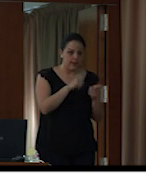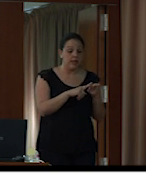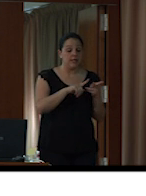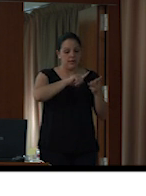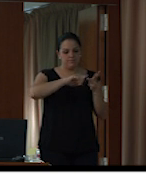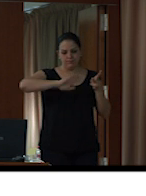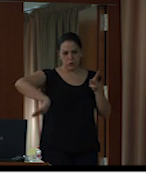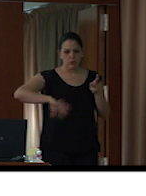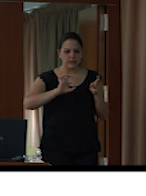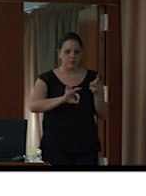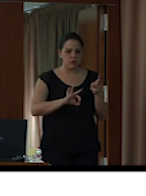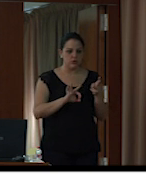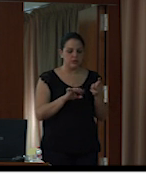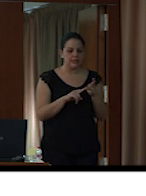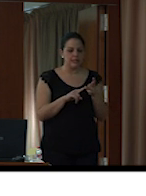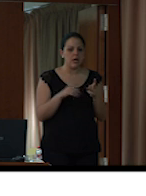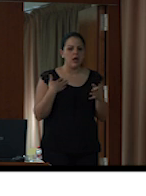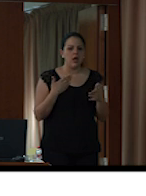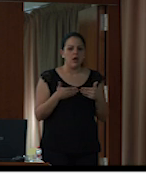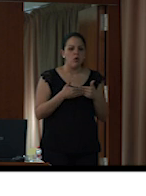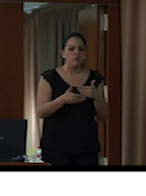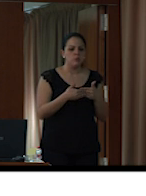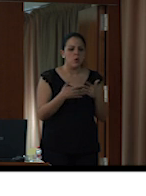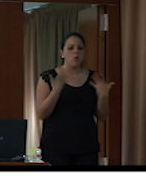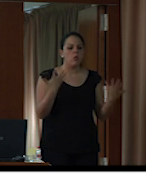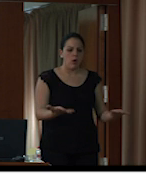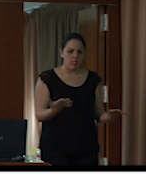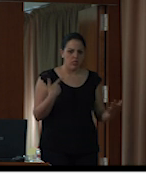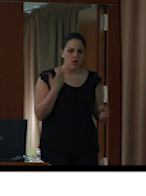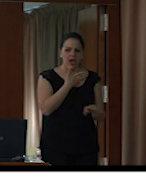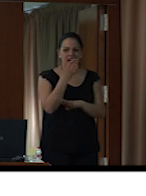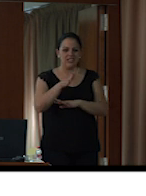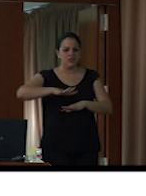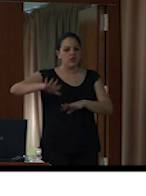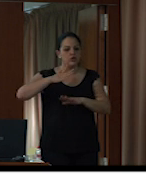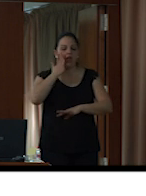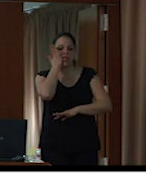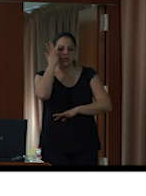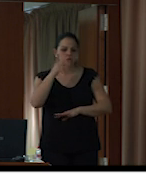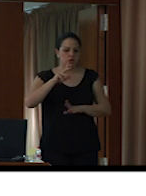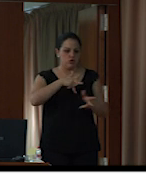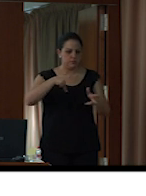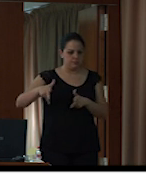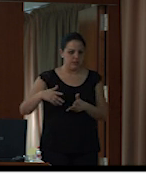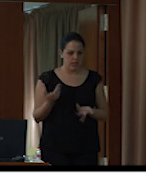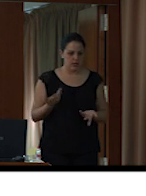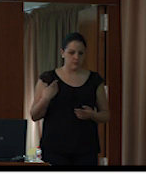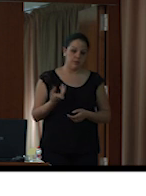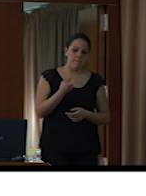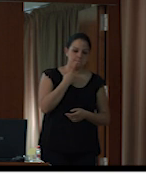tratar el sueño es ¿y cuándo tiene un paciente con fibromialgia que ir a la unidad de sueño? Pues es una pregunta un poco